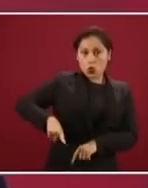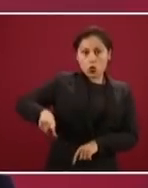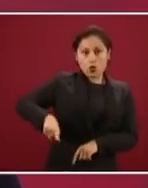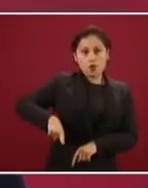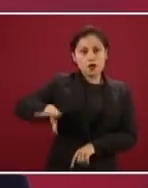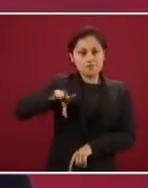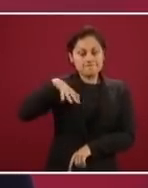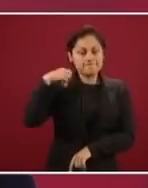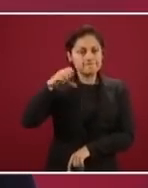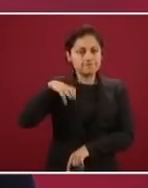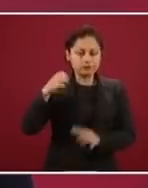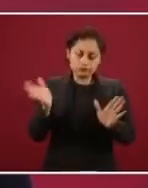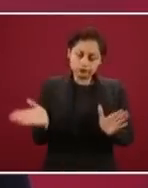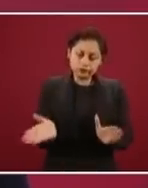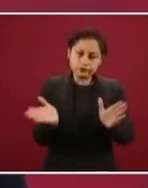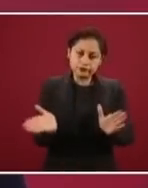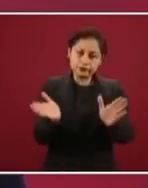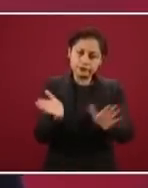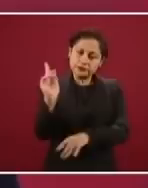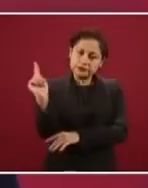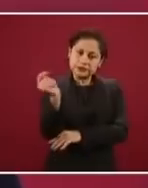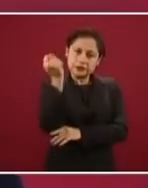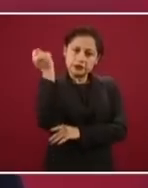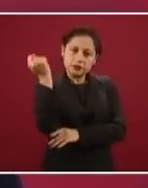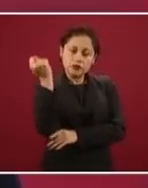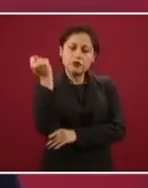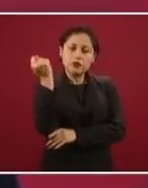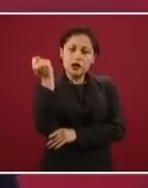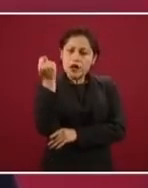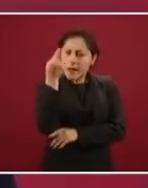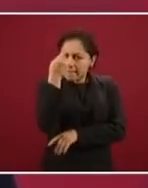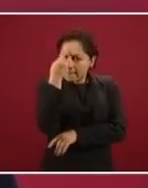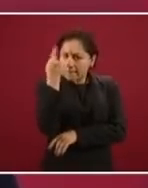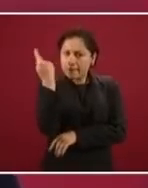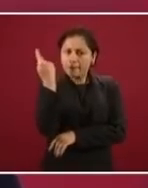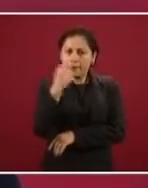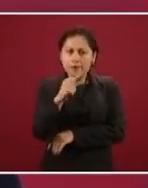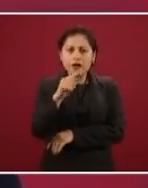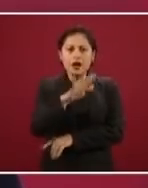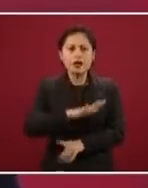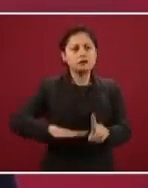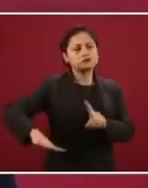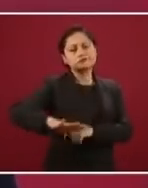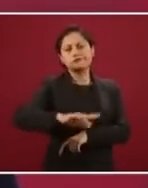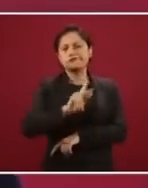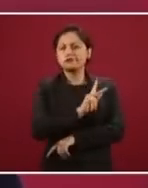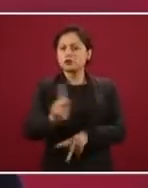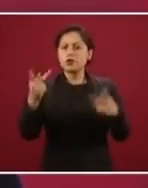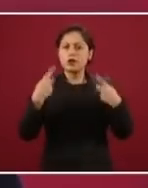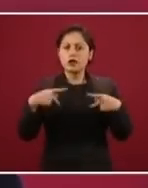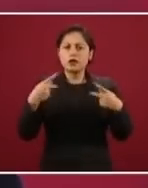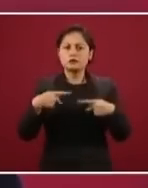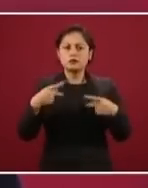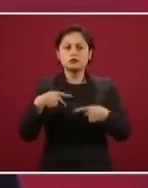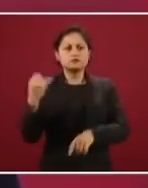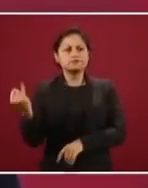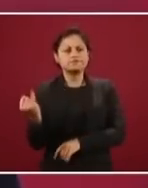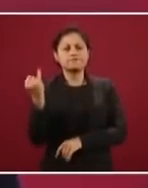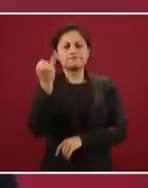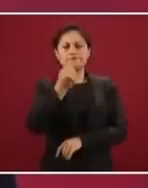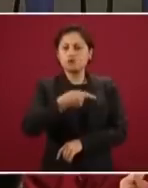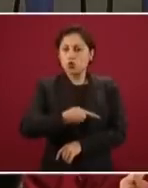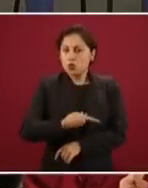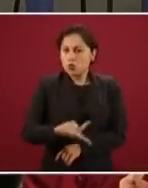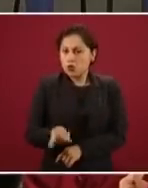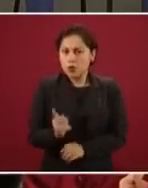motivar la innovación tecnológica como herramienta para llevar a los que menos tienen recursos